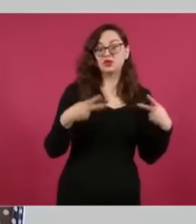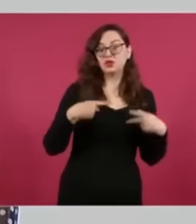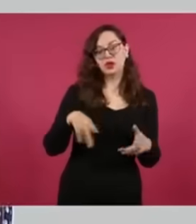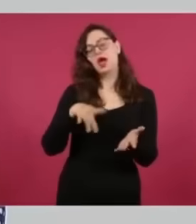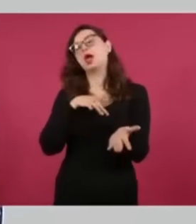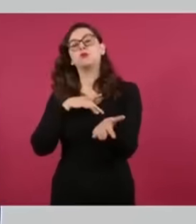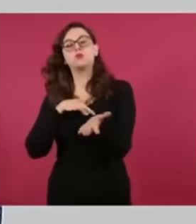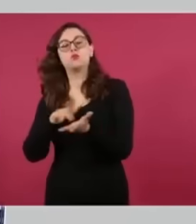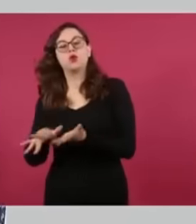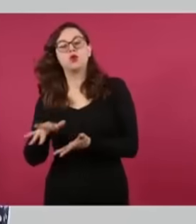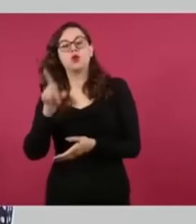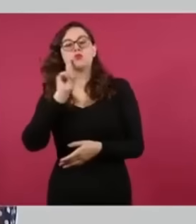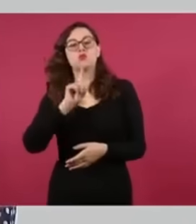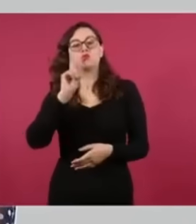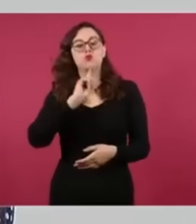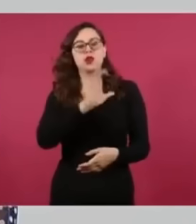las